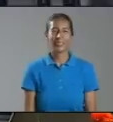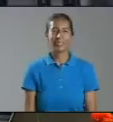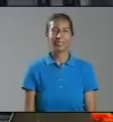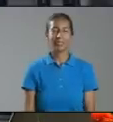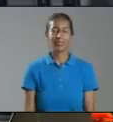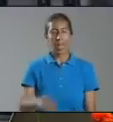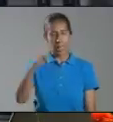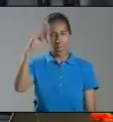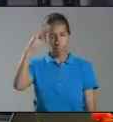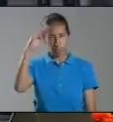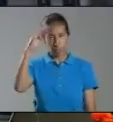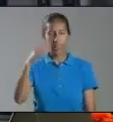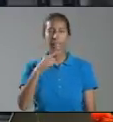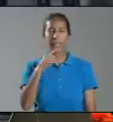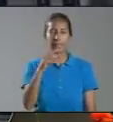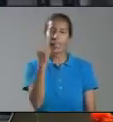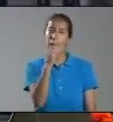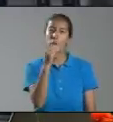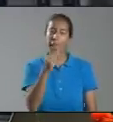Jefe,